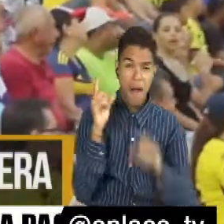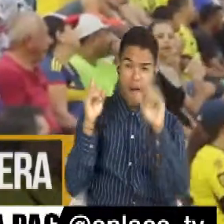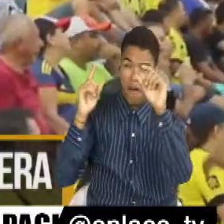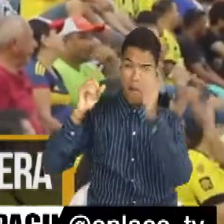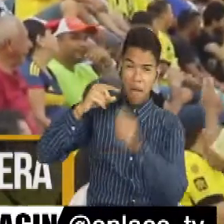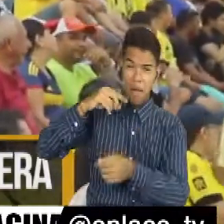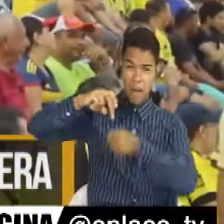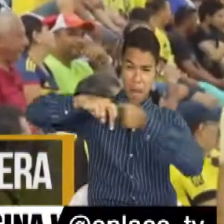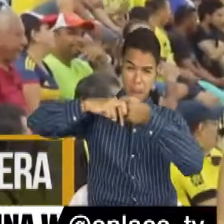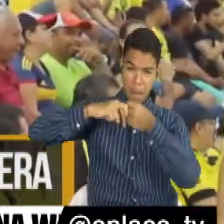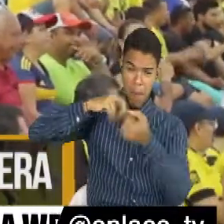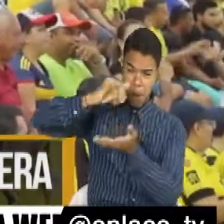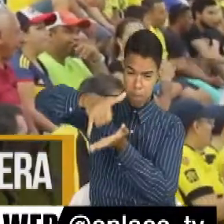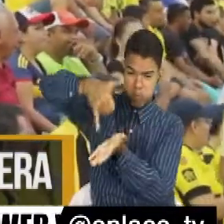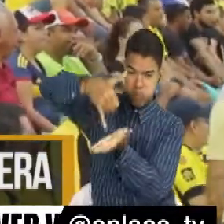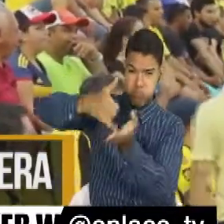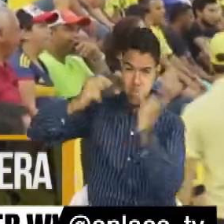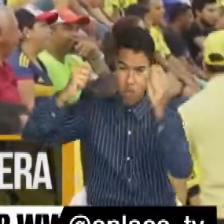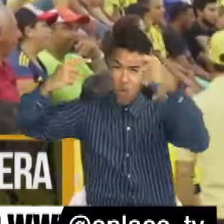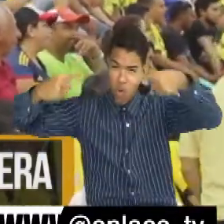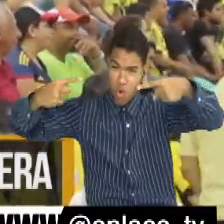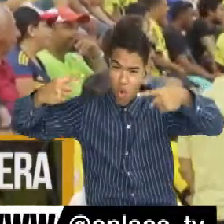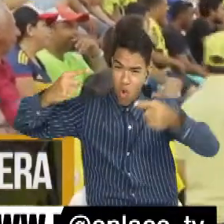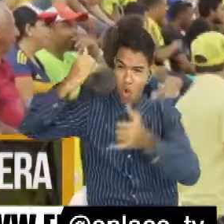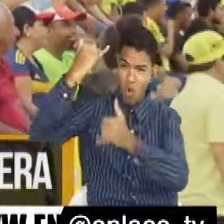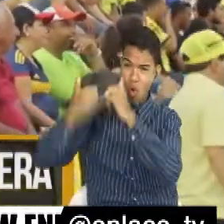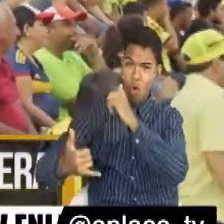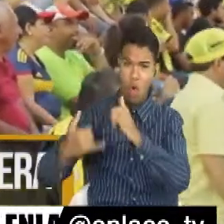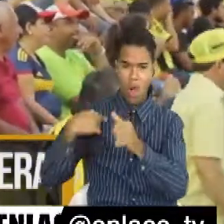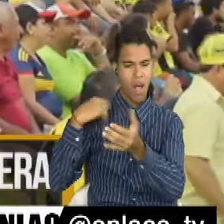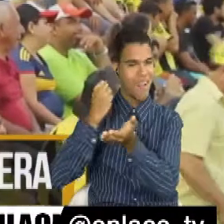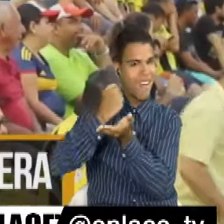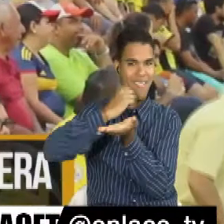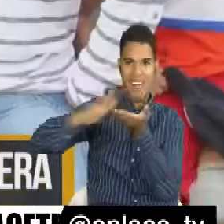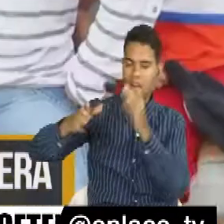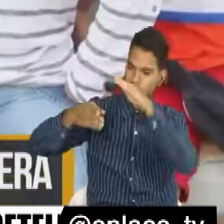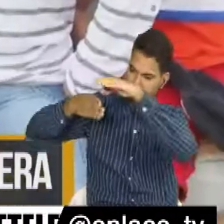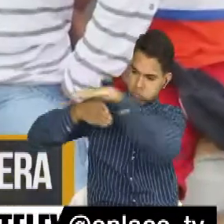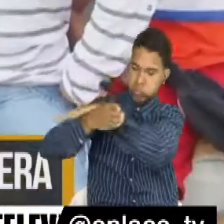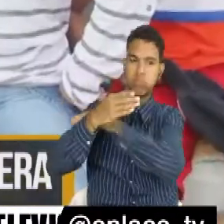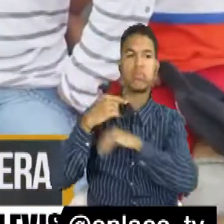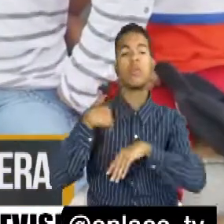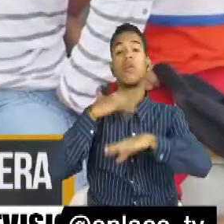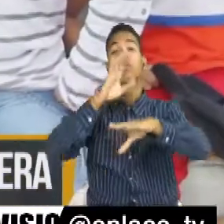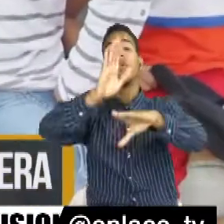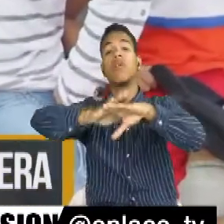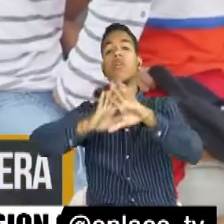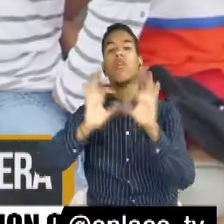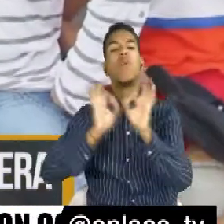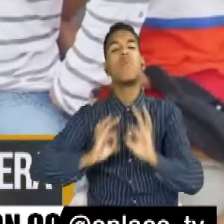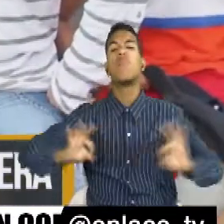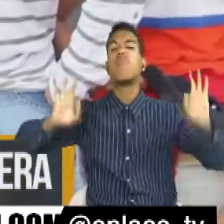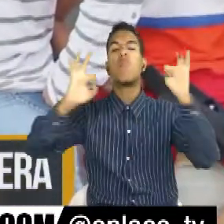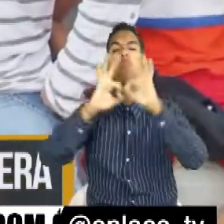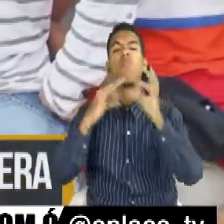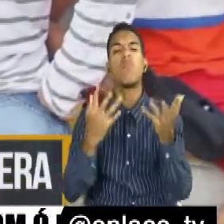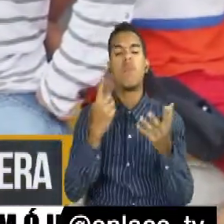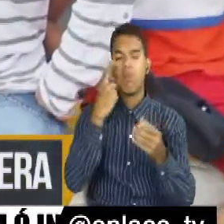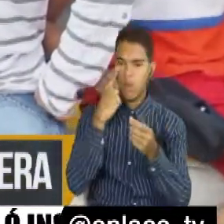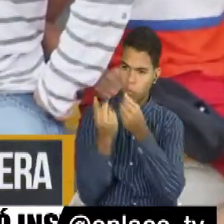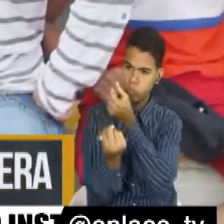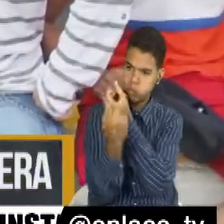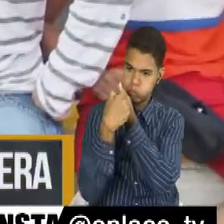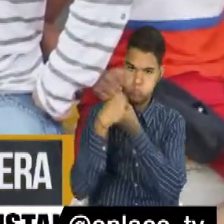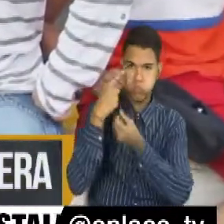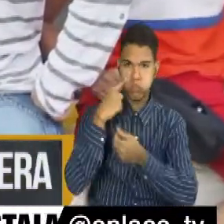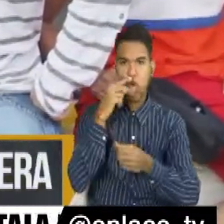si llegamos a clasificar con esto. También lo más importante que nosotros tenemos en este momento es vincular a la